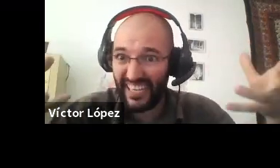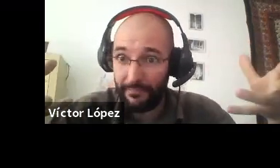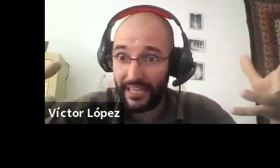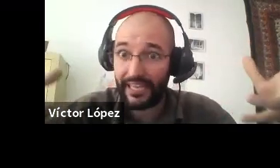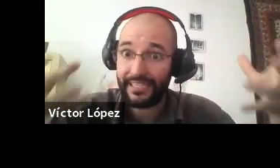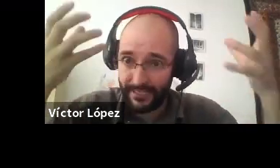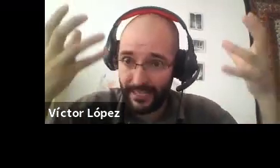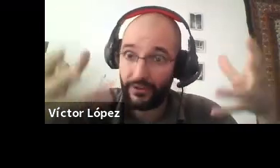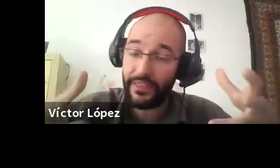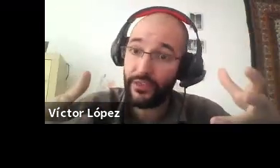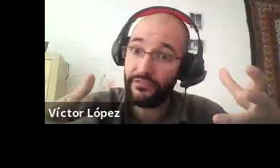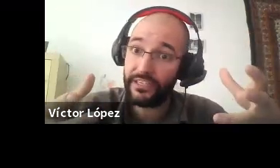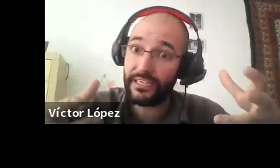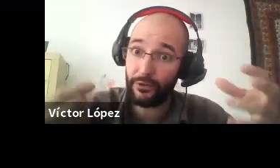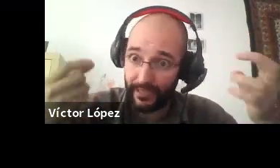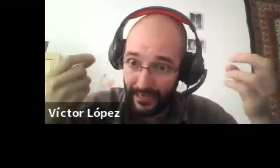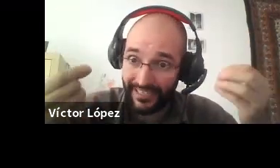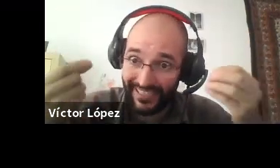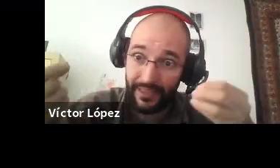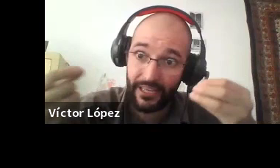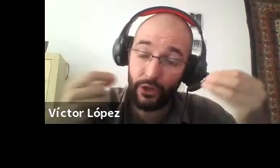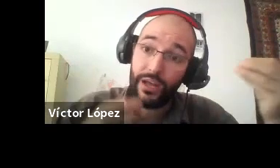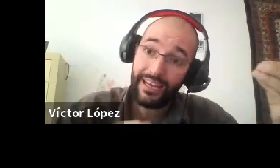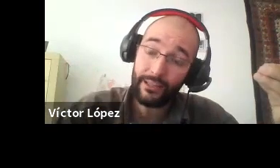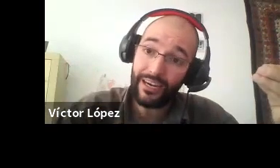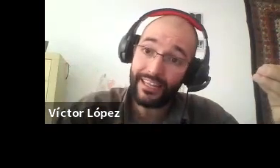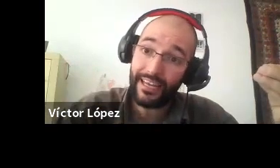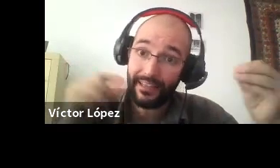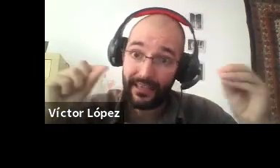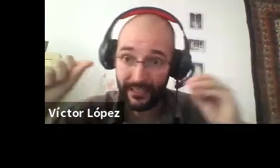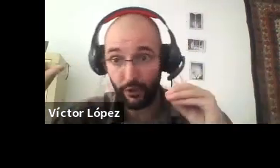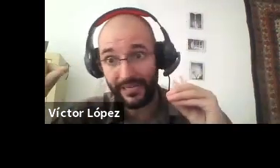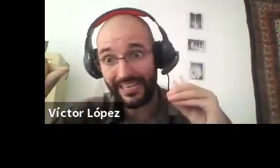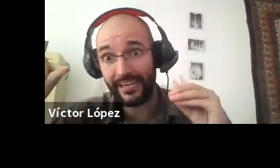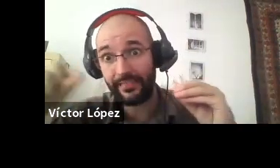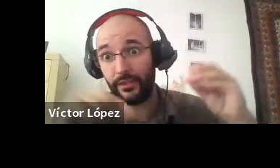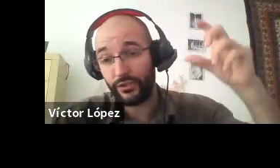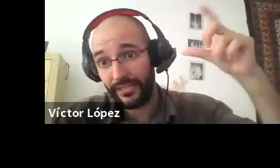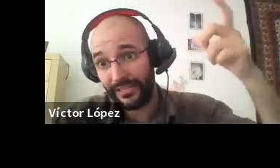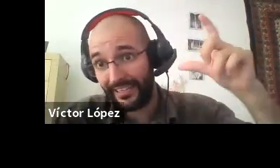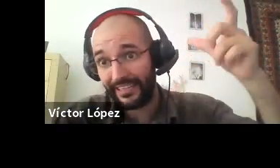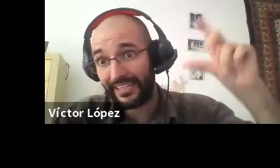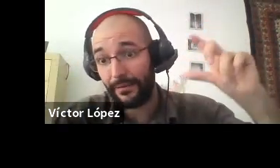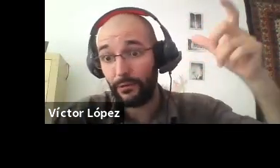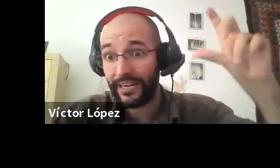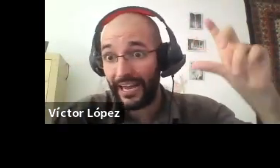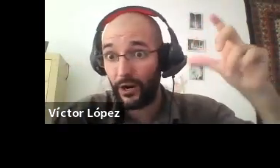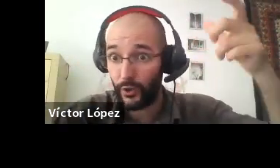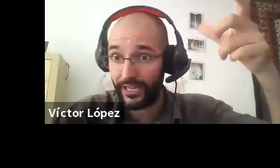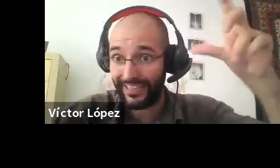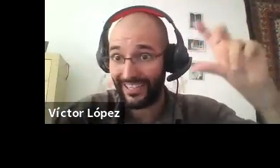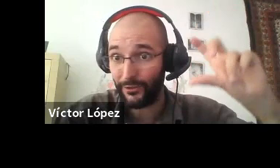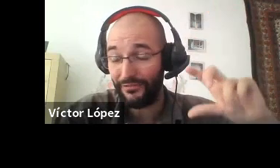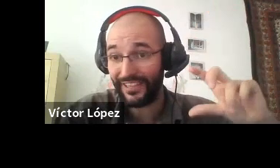la APSI que mide está basada en una medición física, porque realmente está midiendo la tonalidad y te lo pasa a hercios y establece un